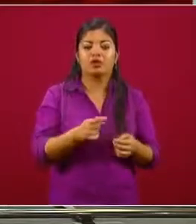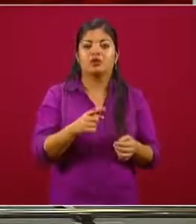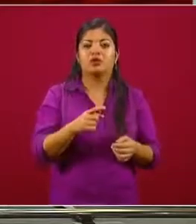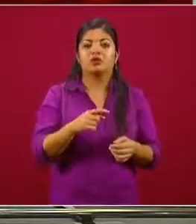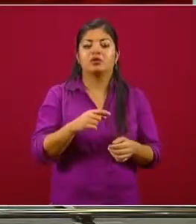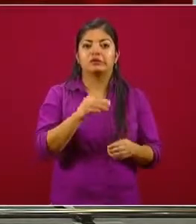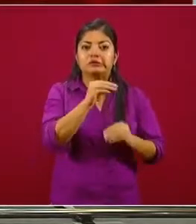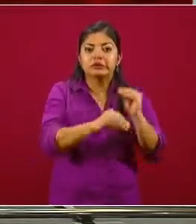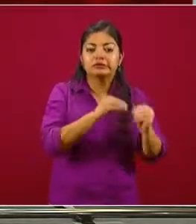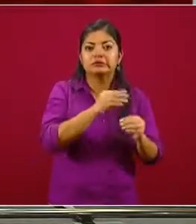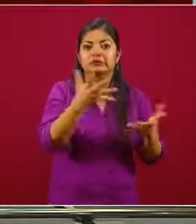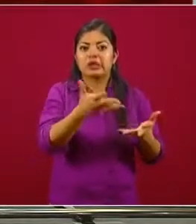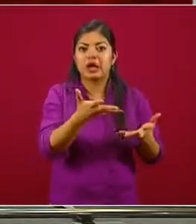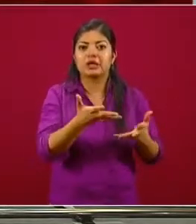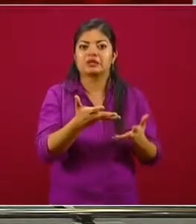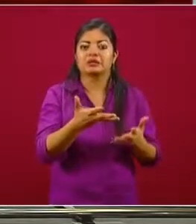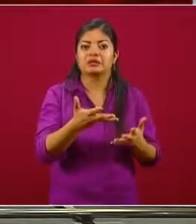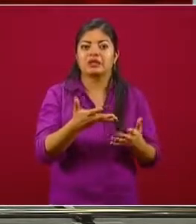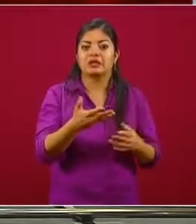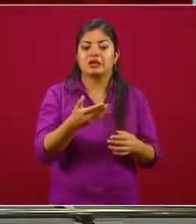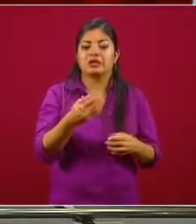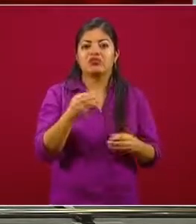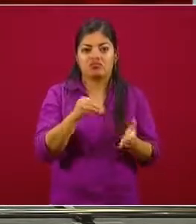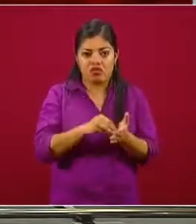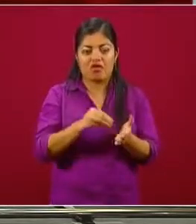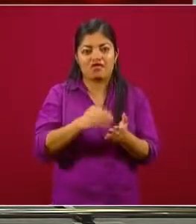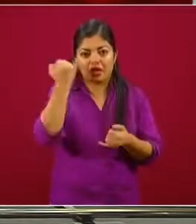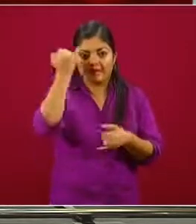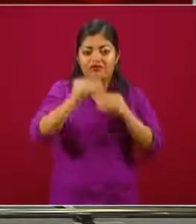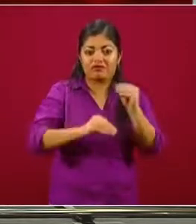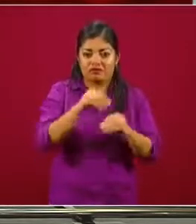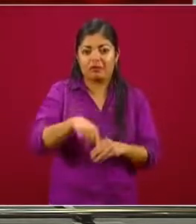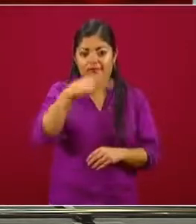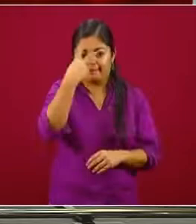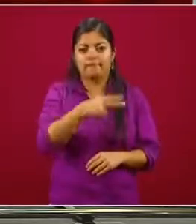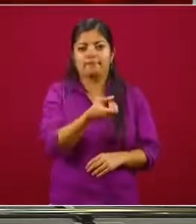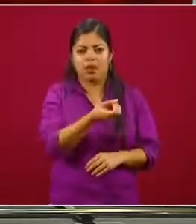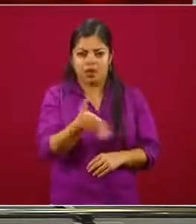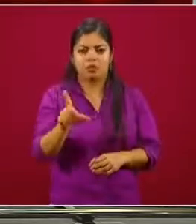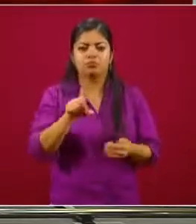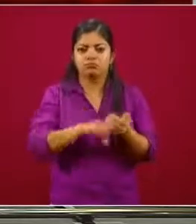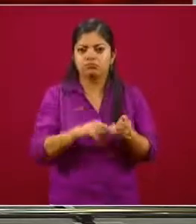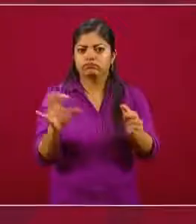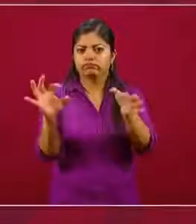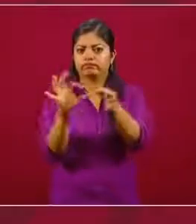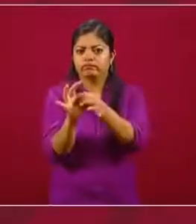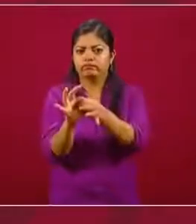ventiladores mecánicos de creación en México, algunos en alianza con